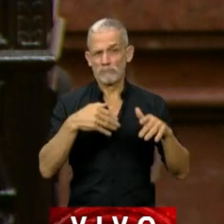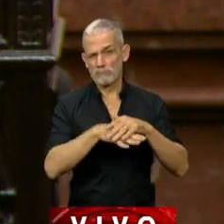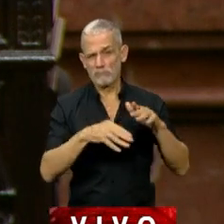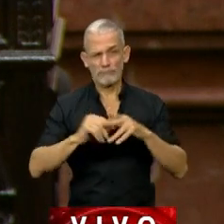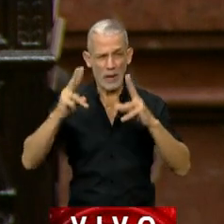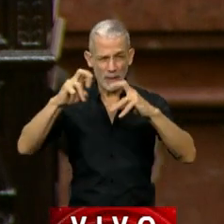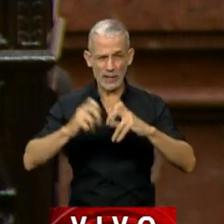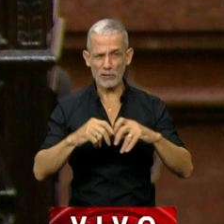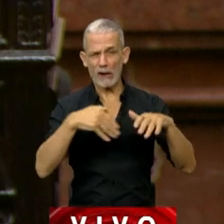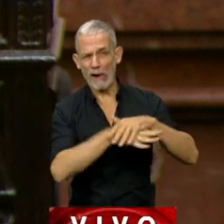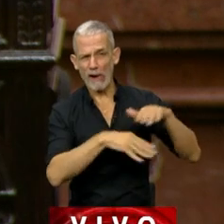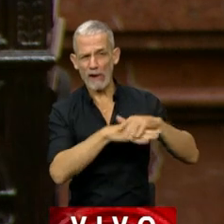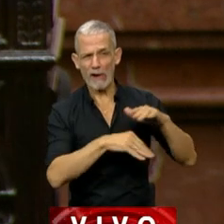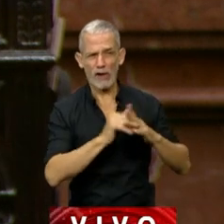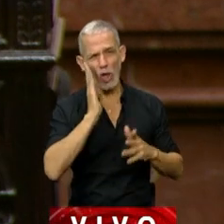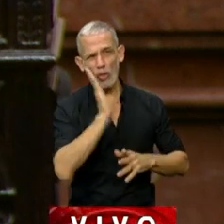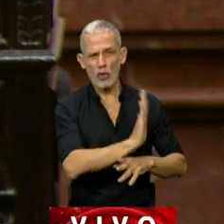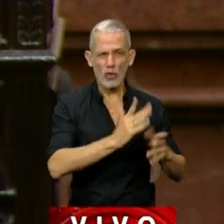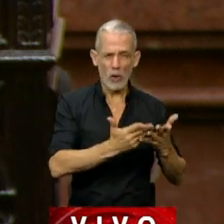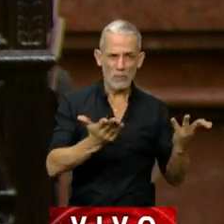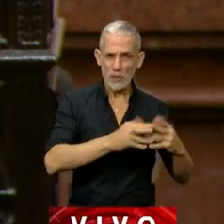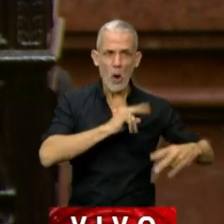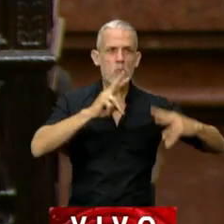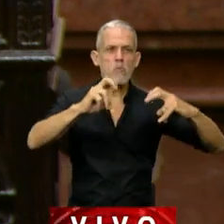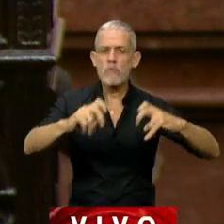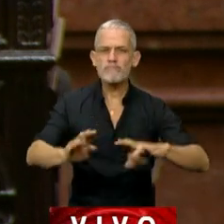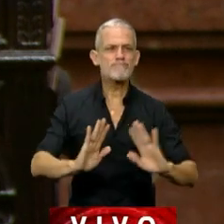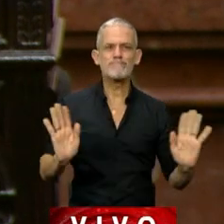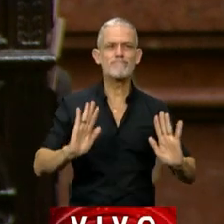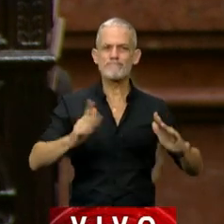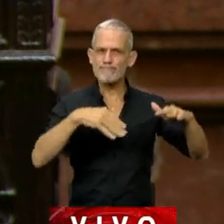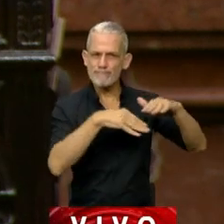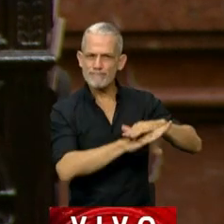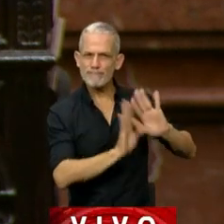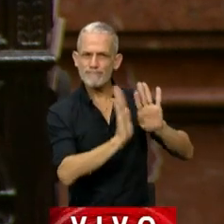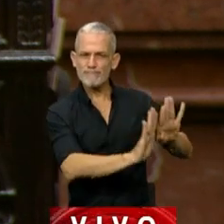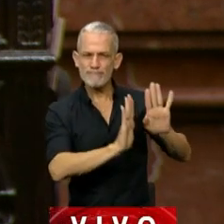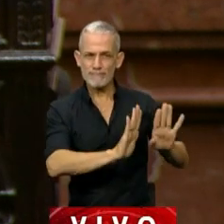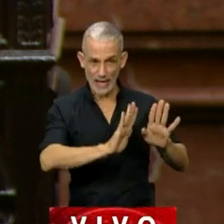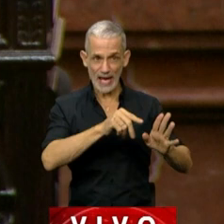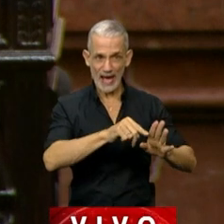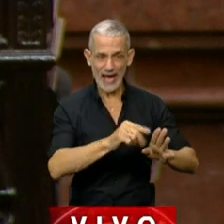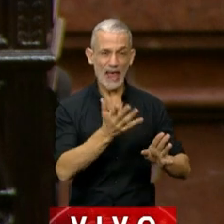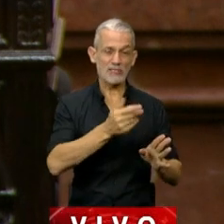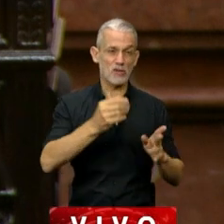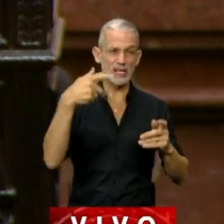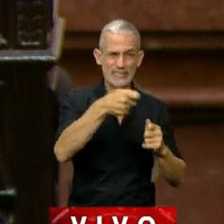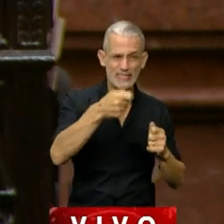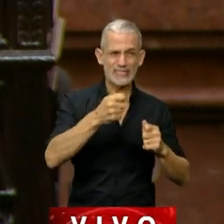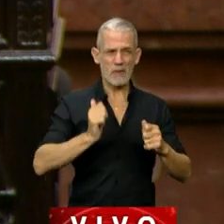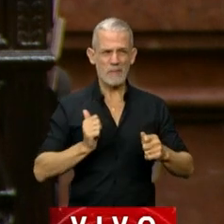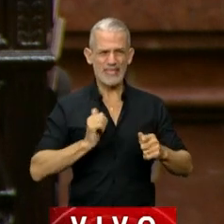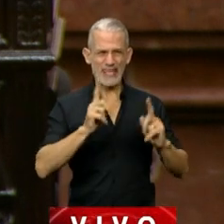estas causas y para evitar que avancen las investigaciones en estos delitos, en estos crímenes de